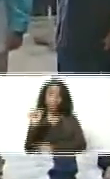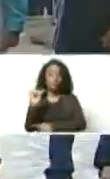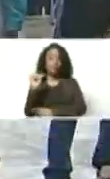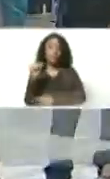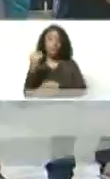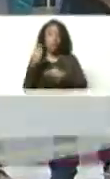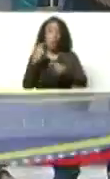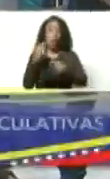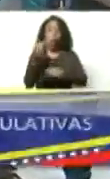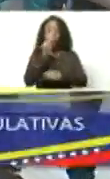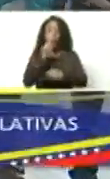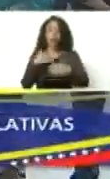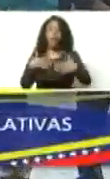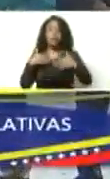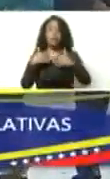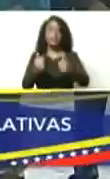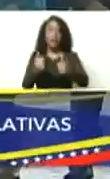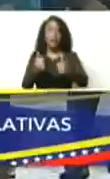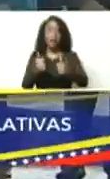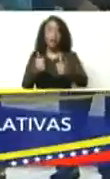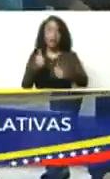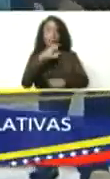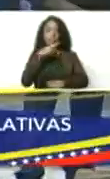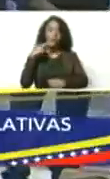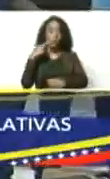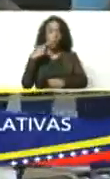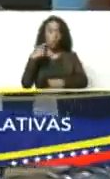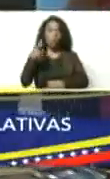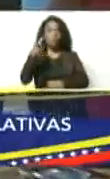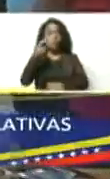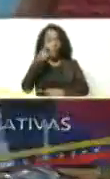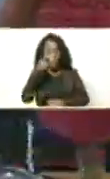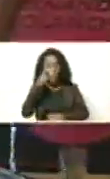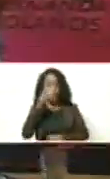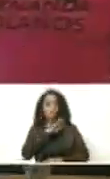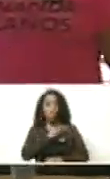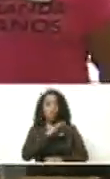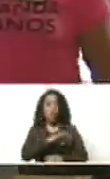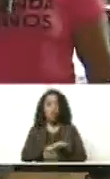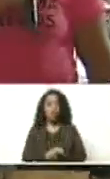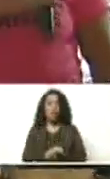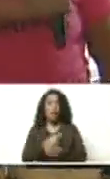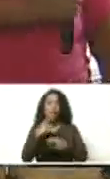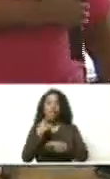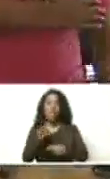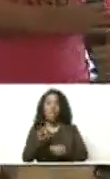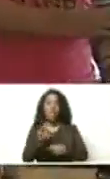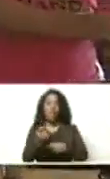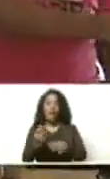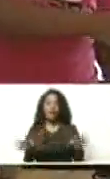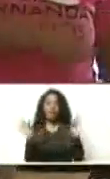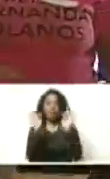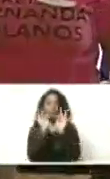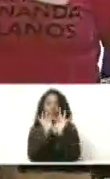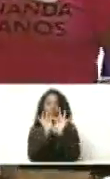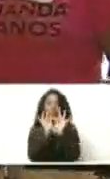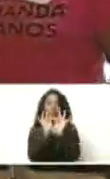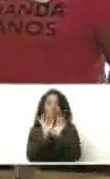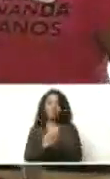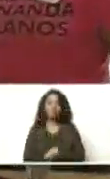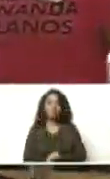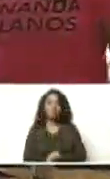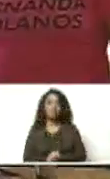sano, sabroso, seguro y soberano. ¿Ah? Así es, presidente. ¿Qué nos dice el Instituto Nacional de Nutrición?